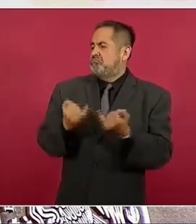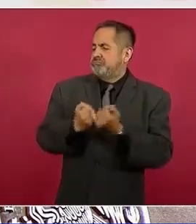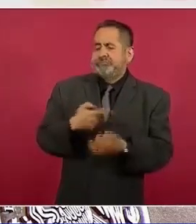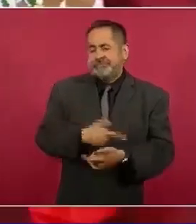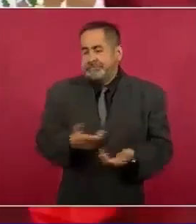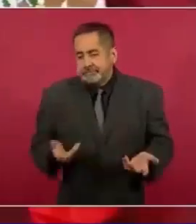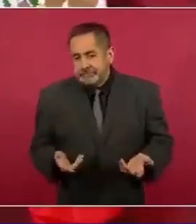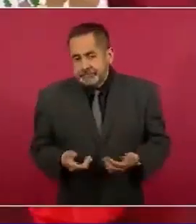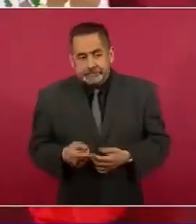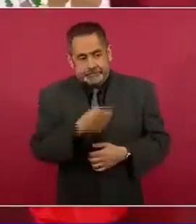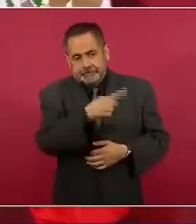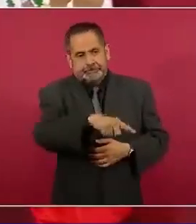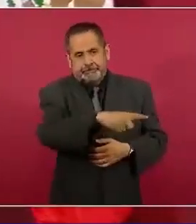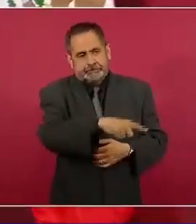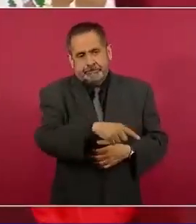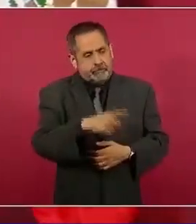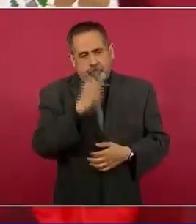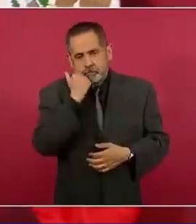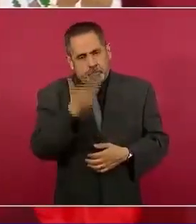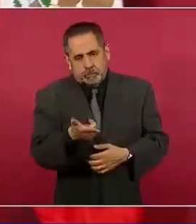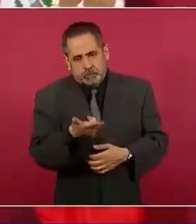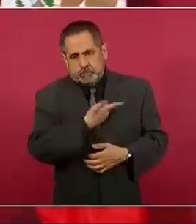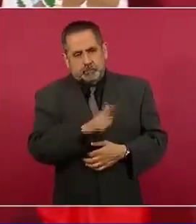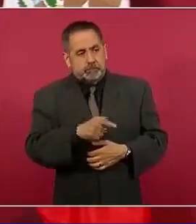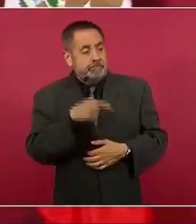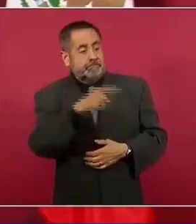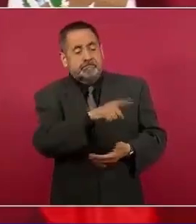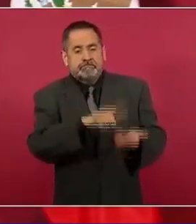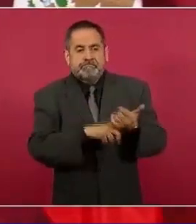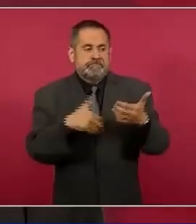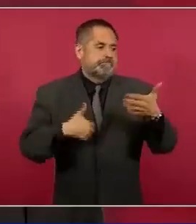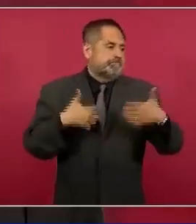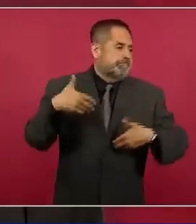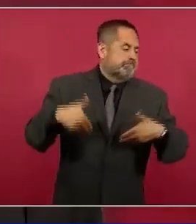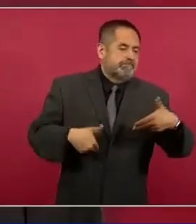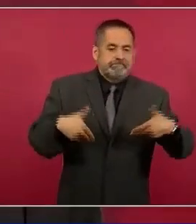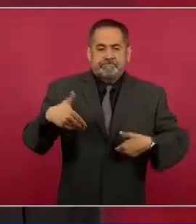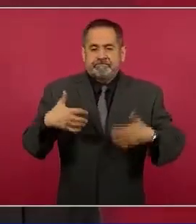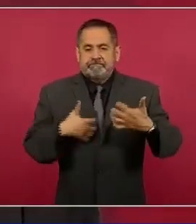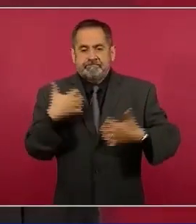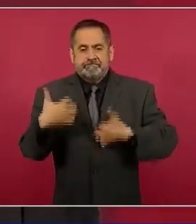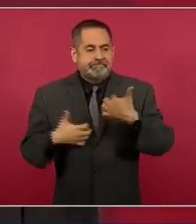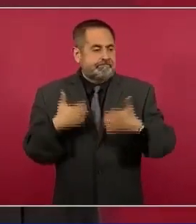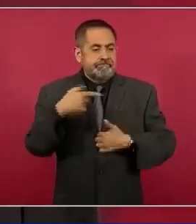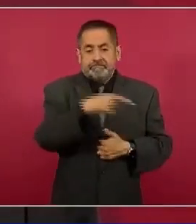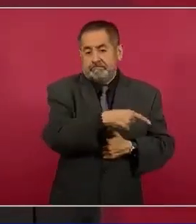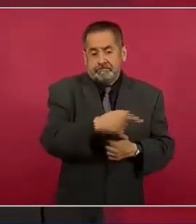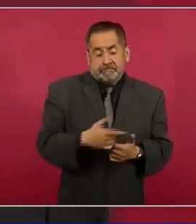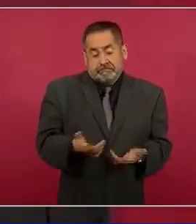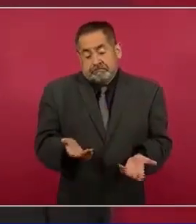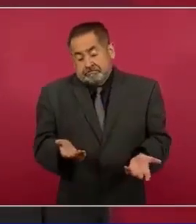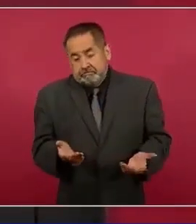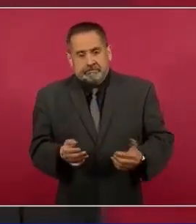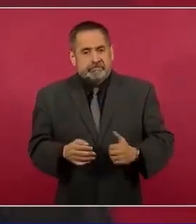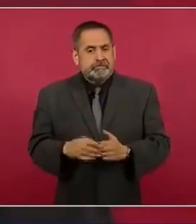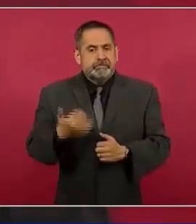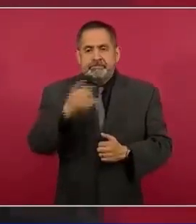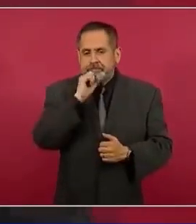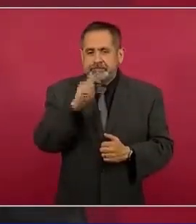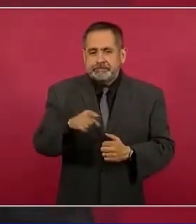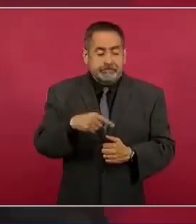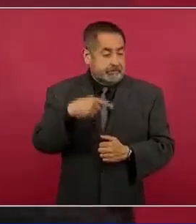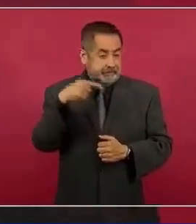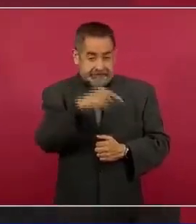pues a ellos no les gusta, les molesta. Además,